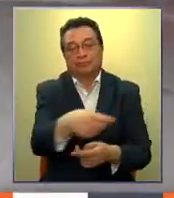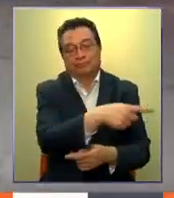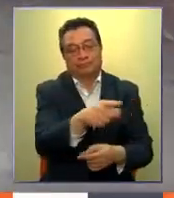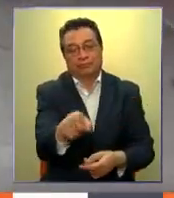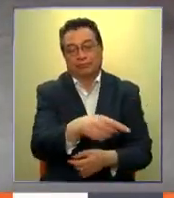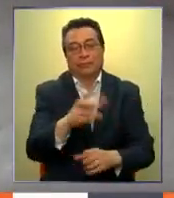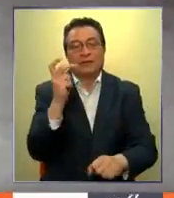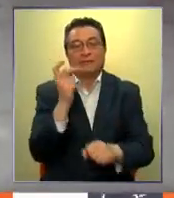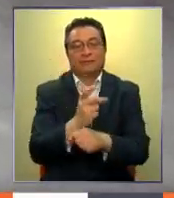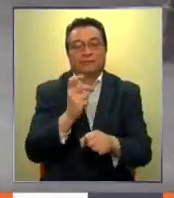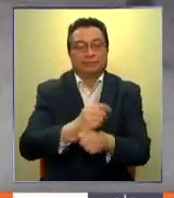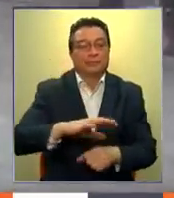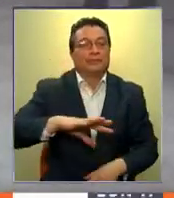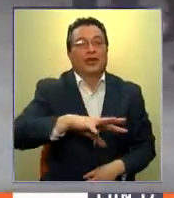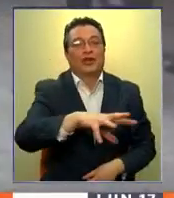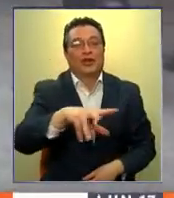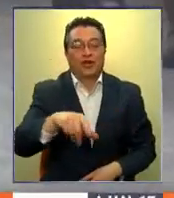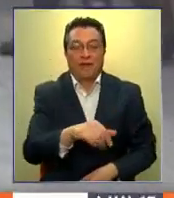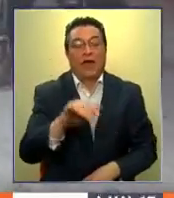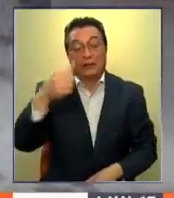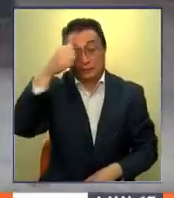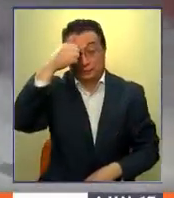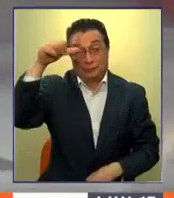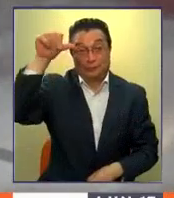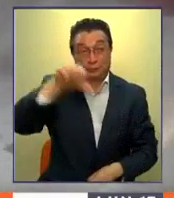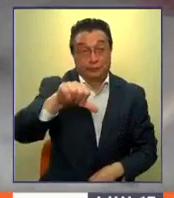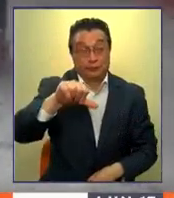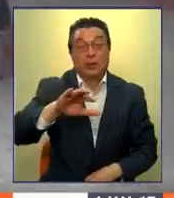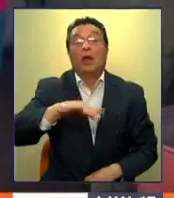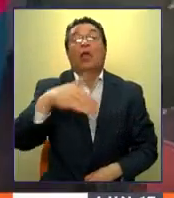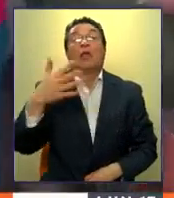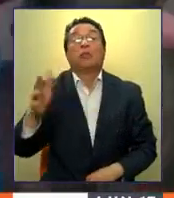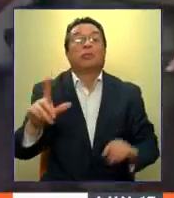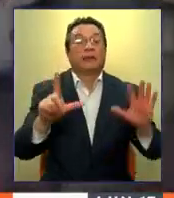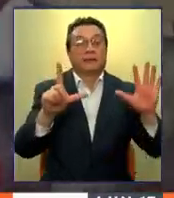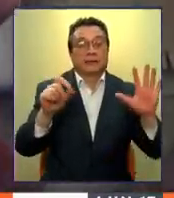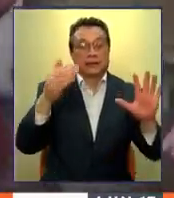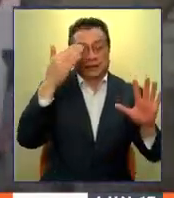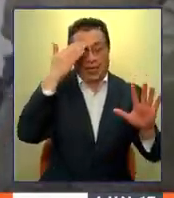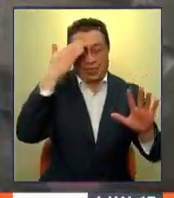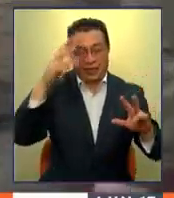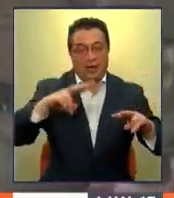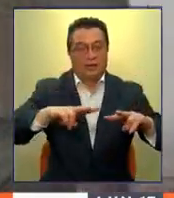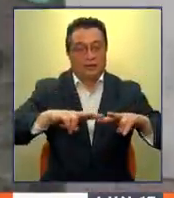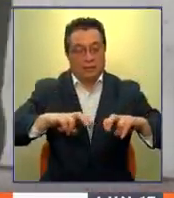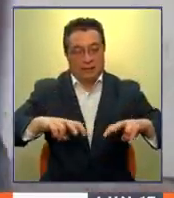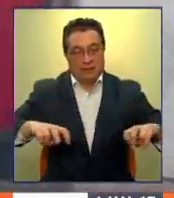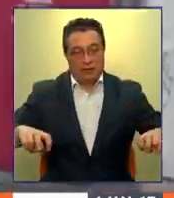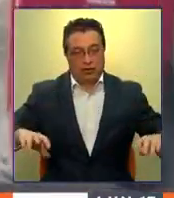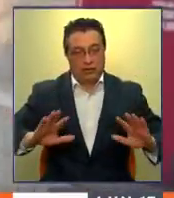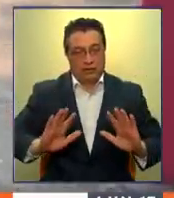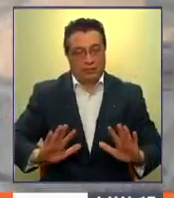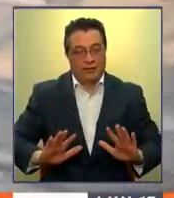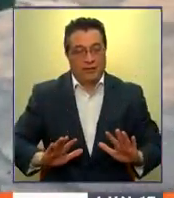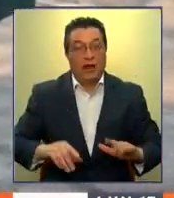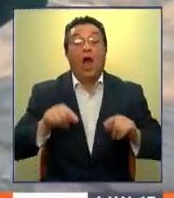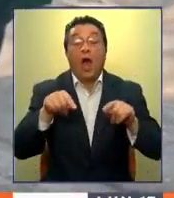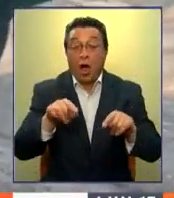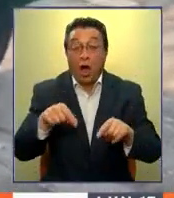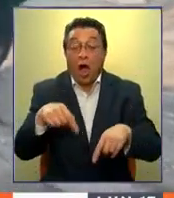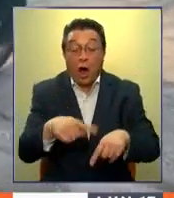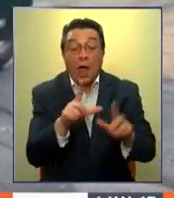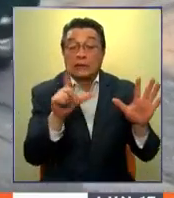de robo con intimidación y su condena se determinará luego de los 70 días decretados para la investigación por mientras